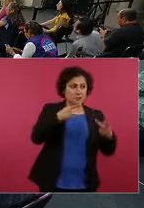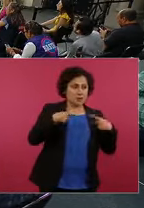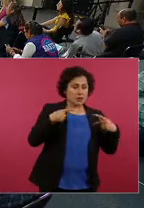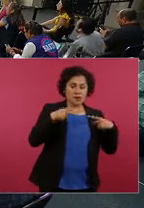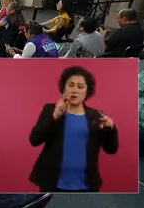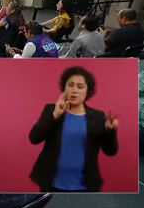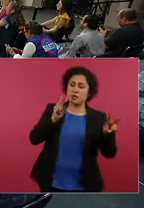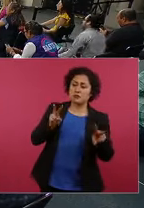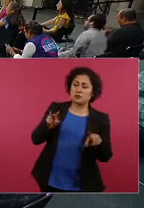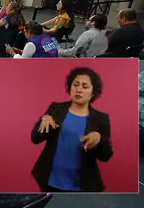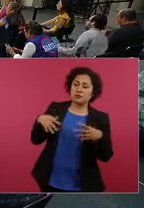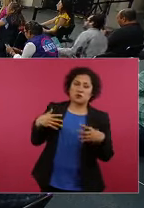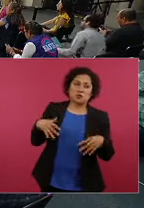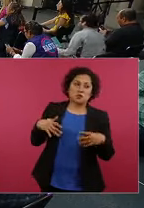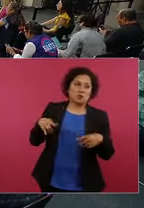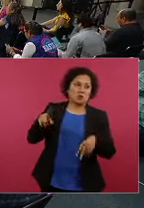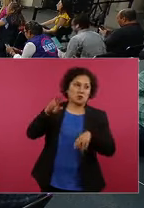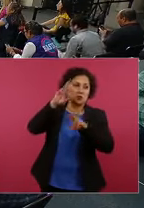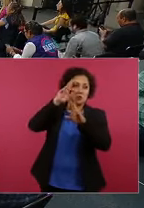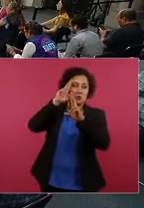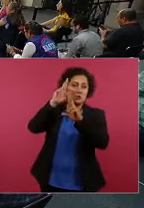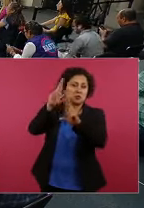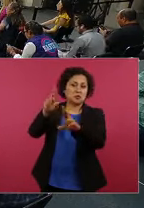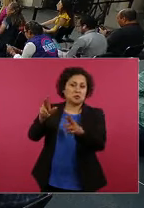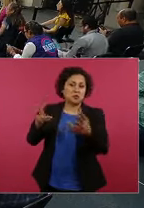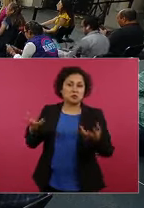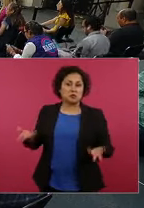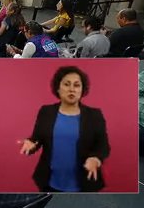su respetabilidad. Lo estamos viendo.